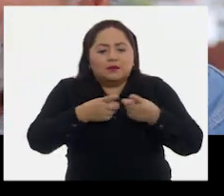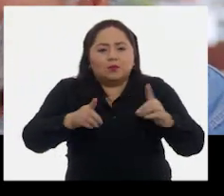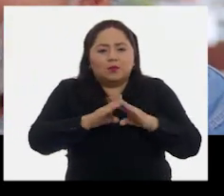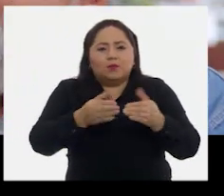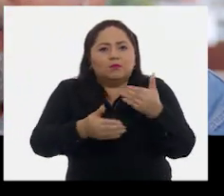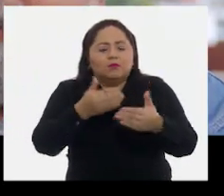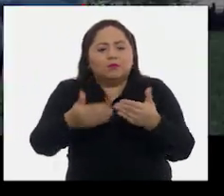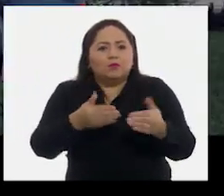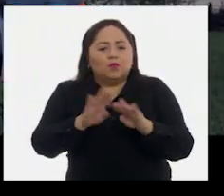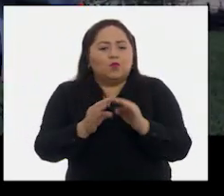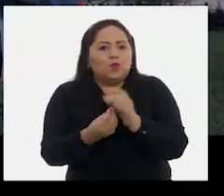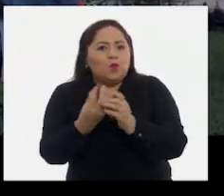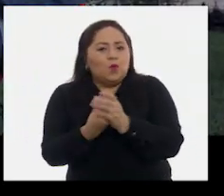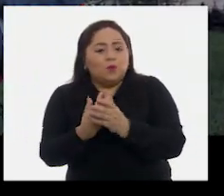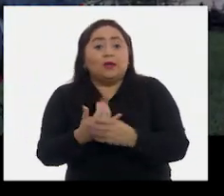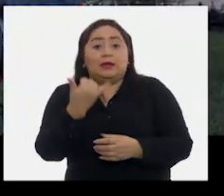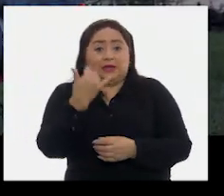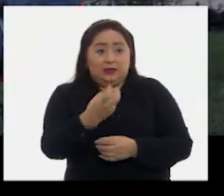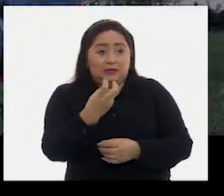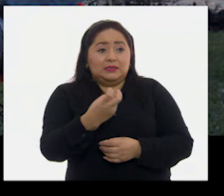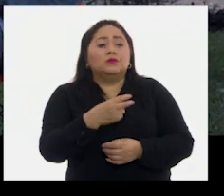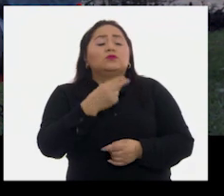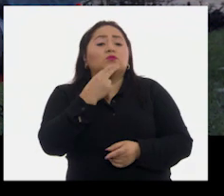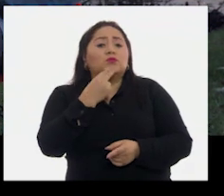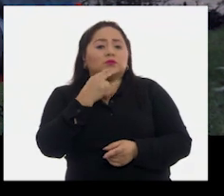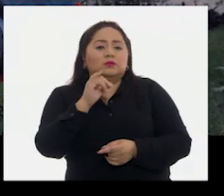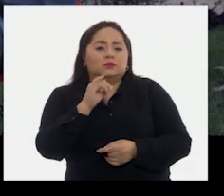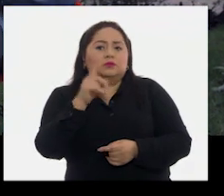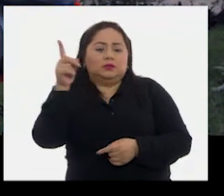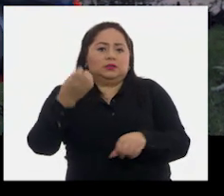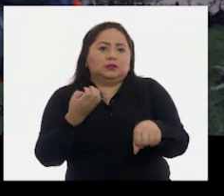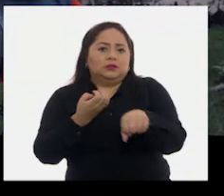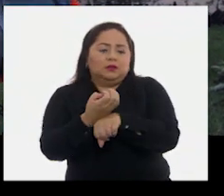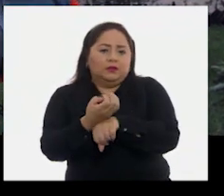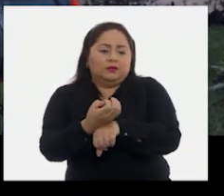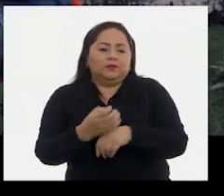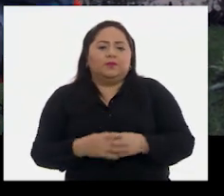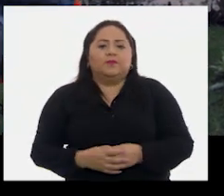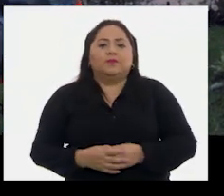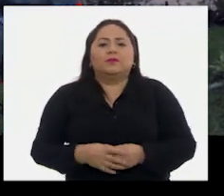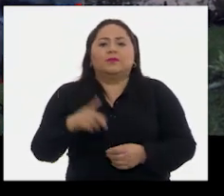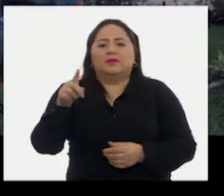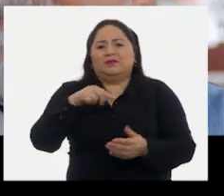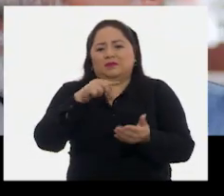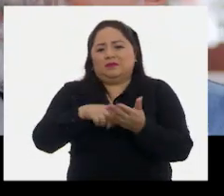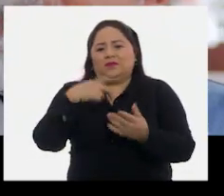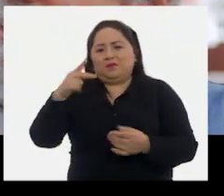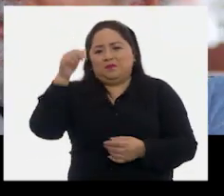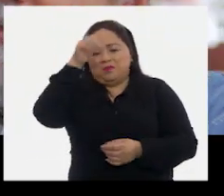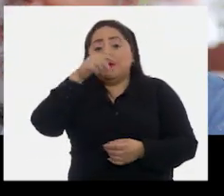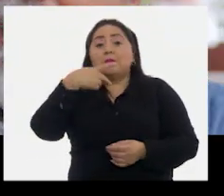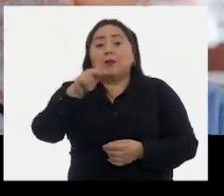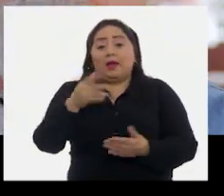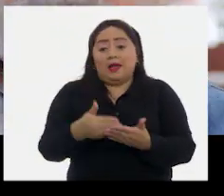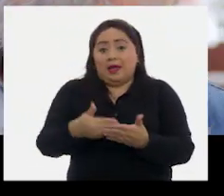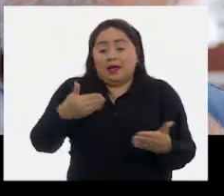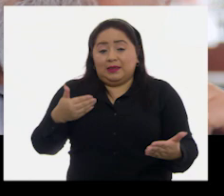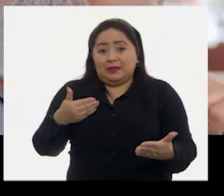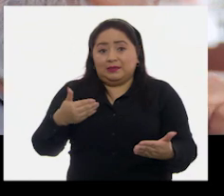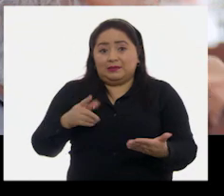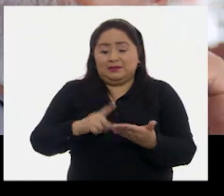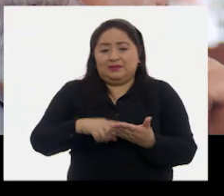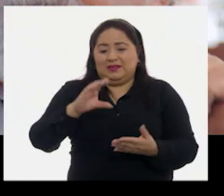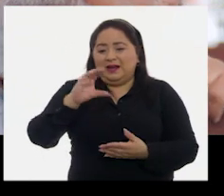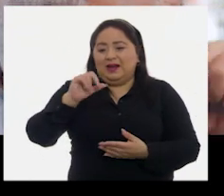una enorme vitalidad. Y esto lo va a utilizar, de hecho, el Estado, posteriormente, el Estado cardenista. Pero antes de entrar al